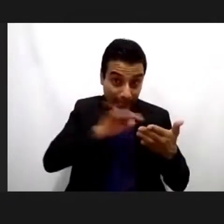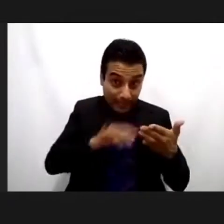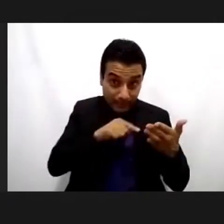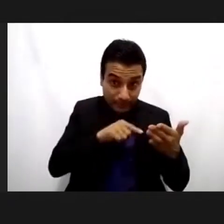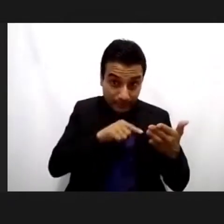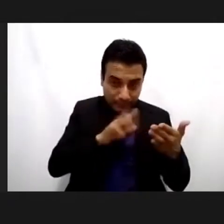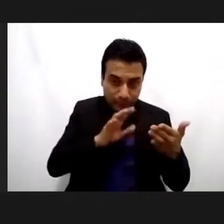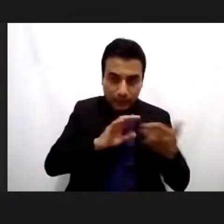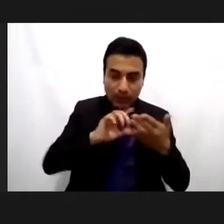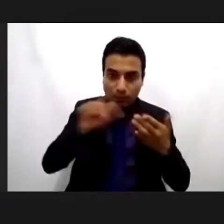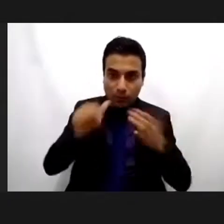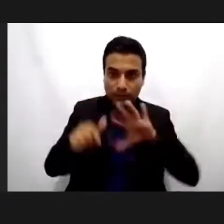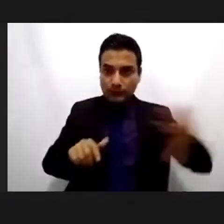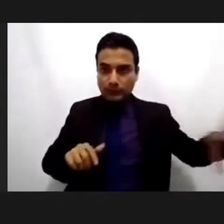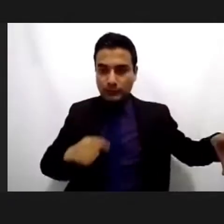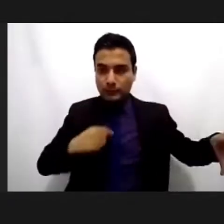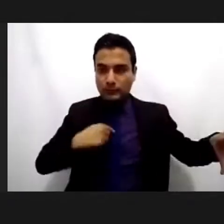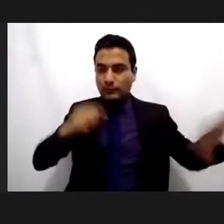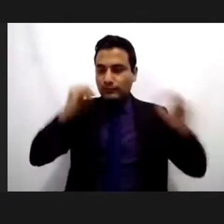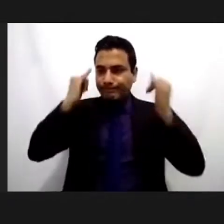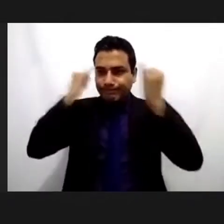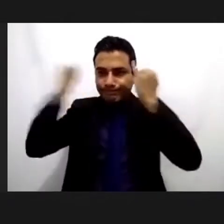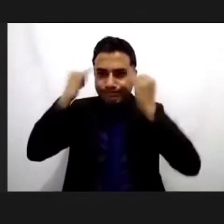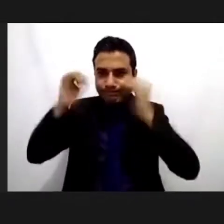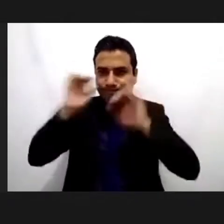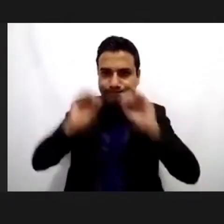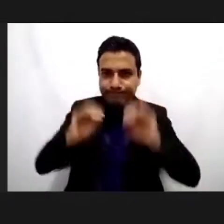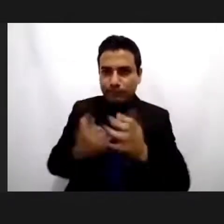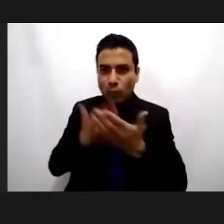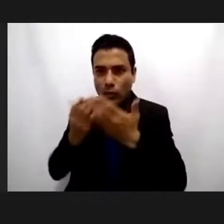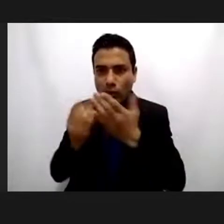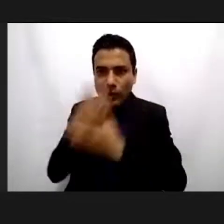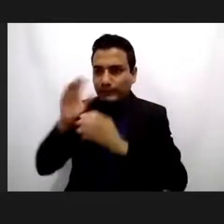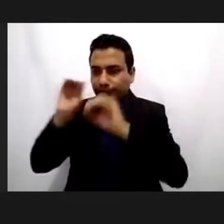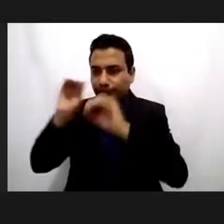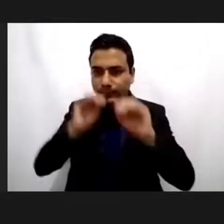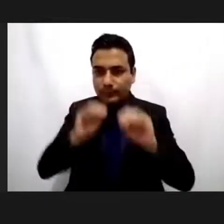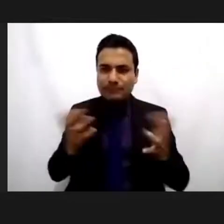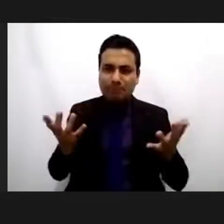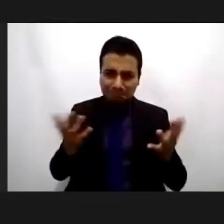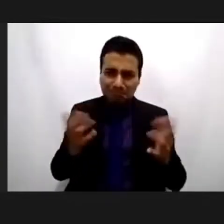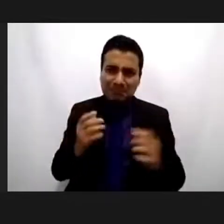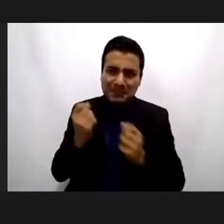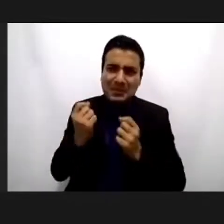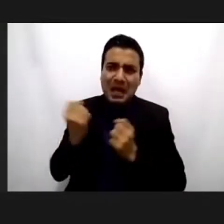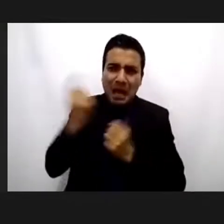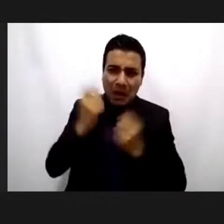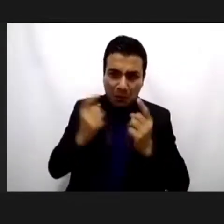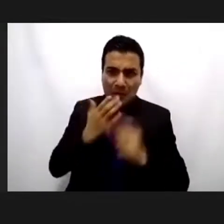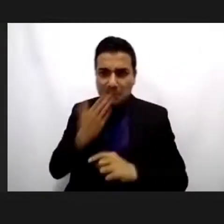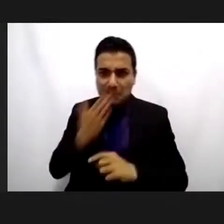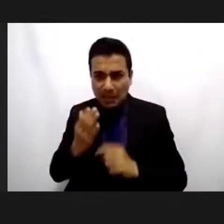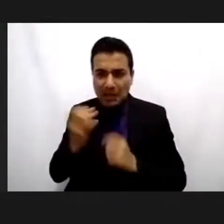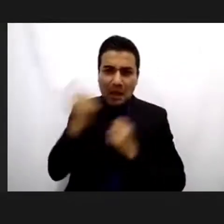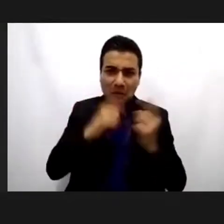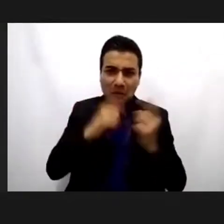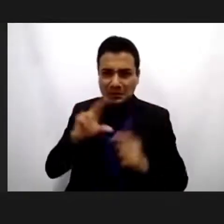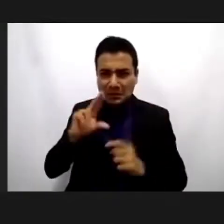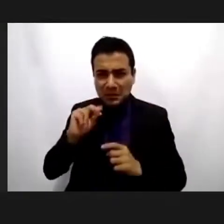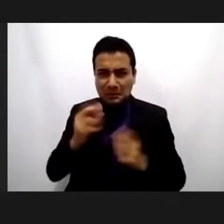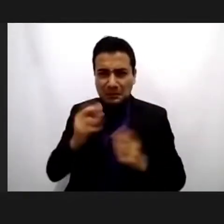tiene la posibilidad justamente de volar y de proponer estas cosas. Algunas funcionarán y otras no. Yo creo en